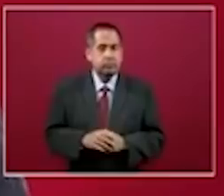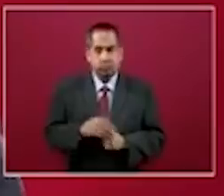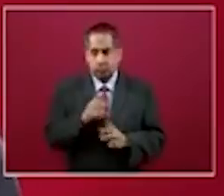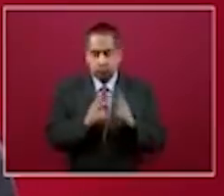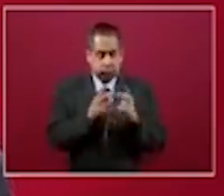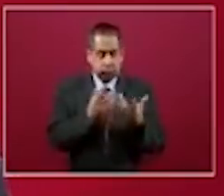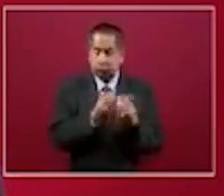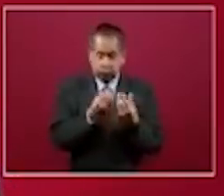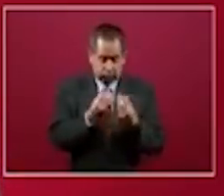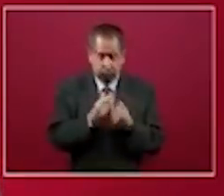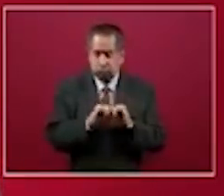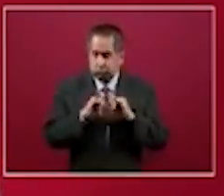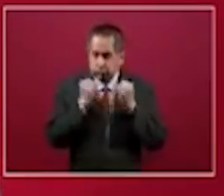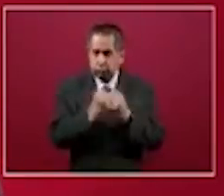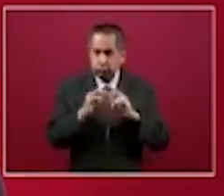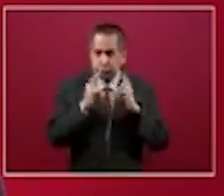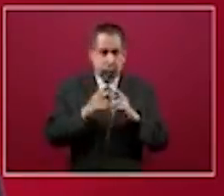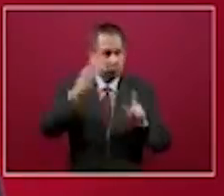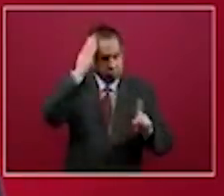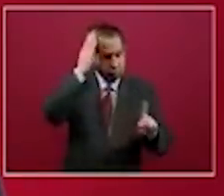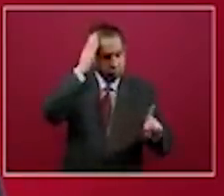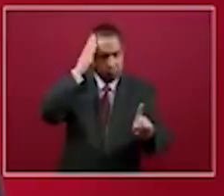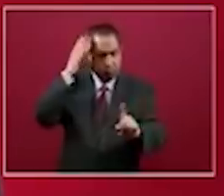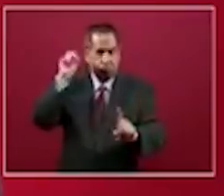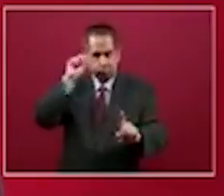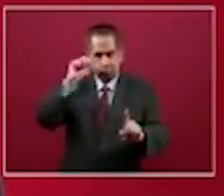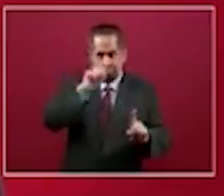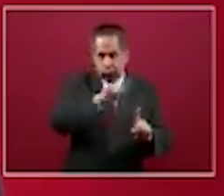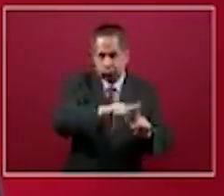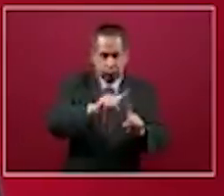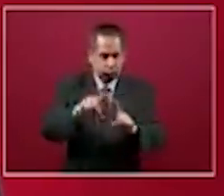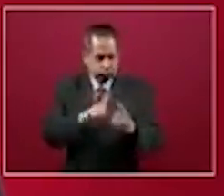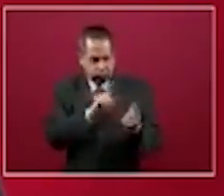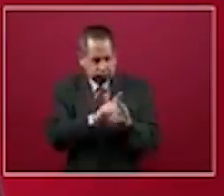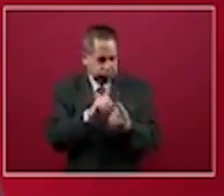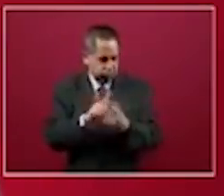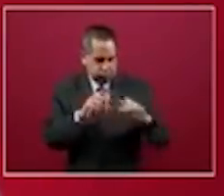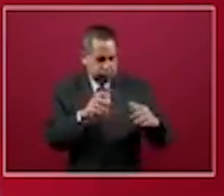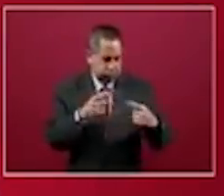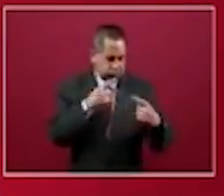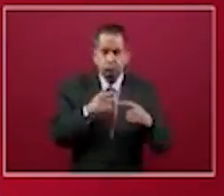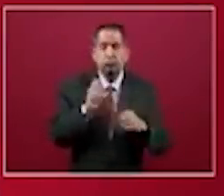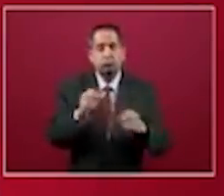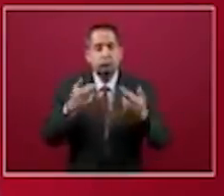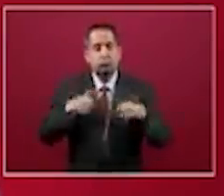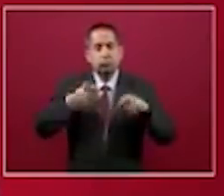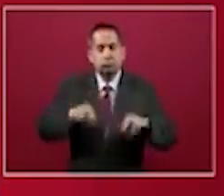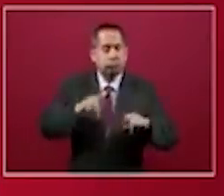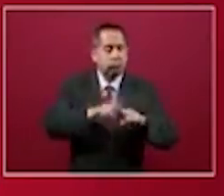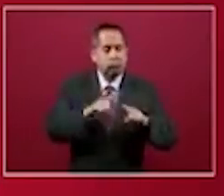me estoy reuniendo con dirigentes sindicales, como me estoy reuniendo con